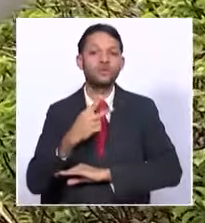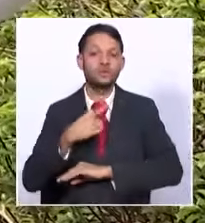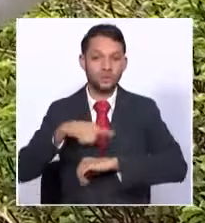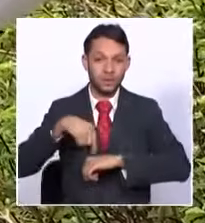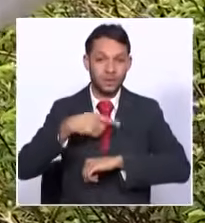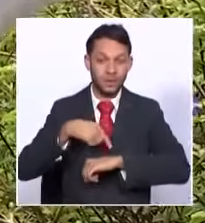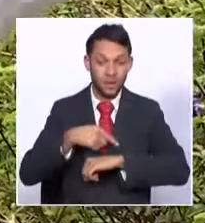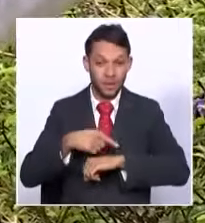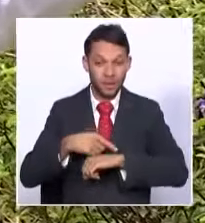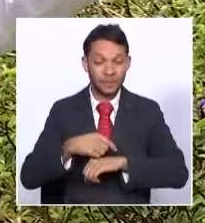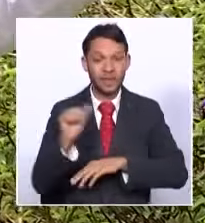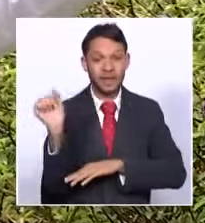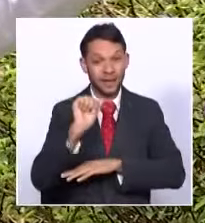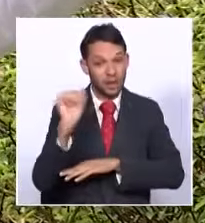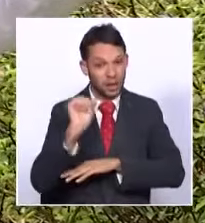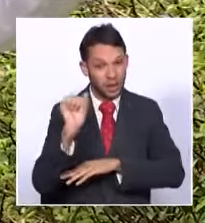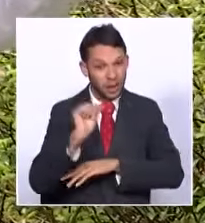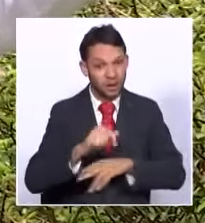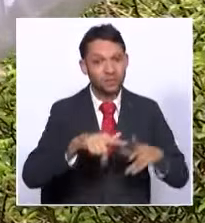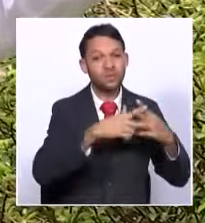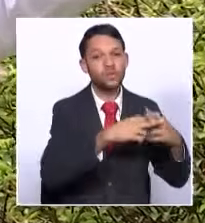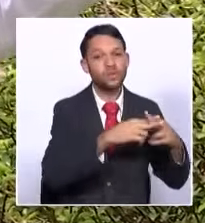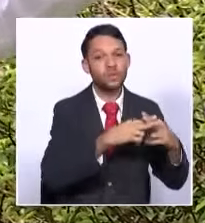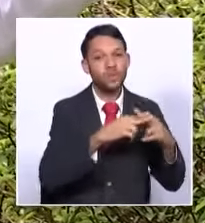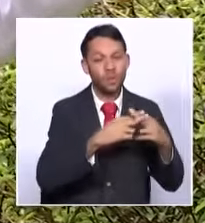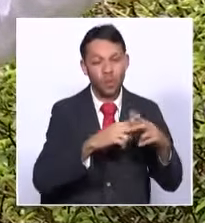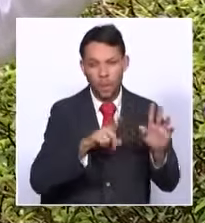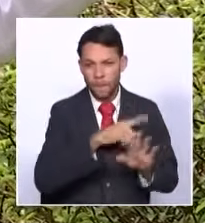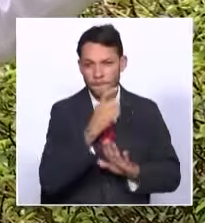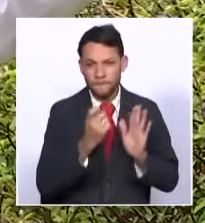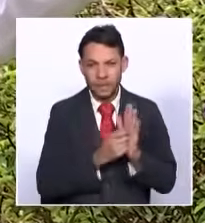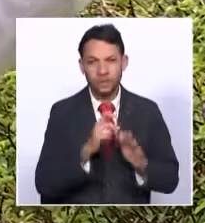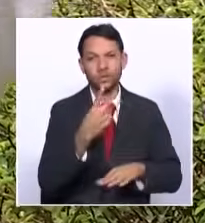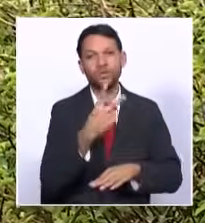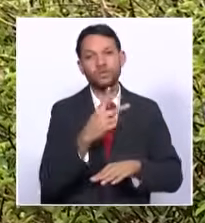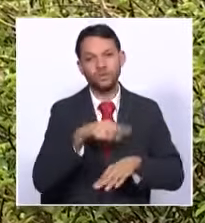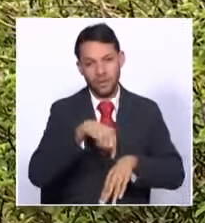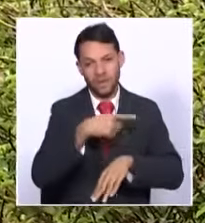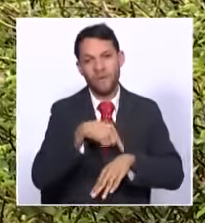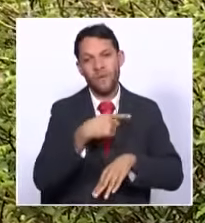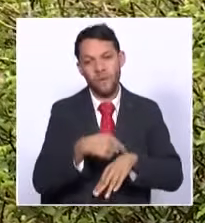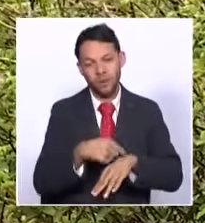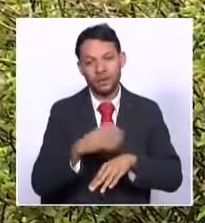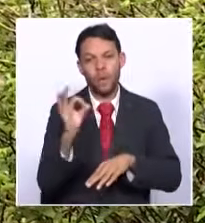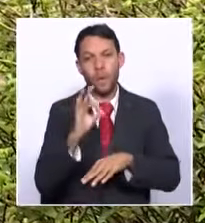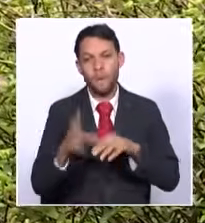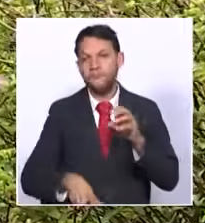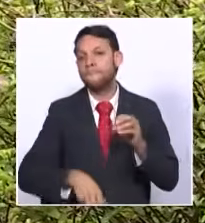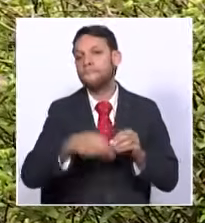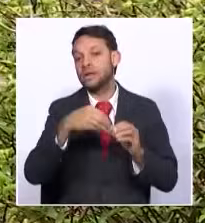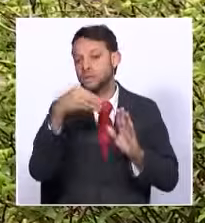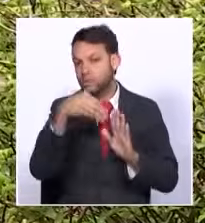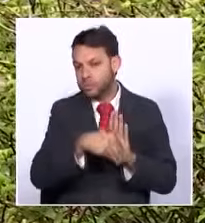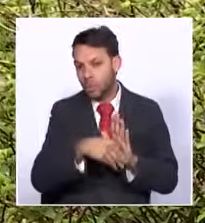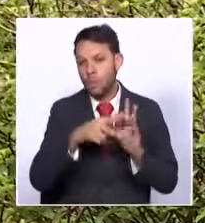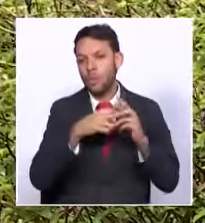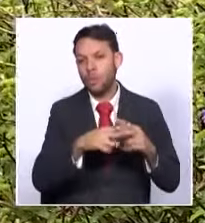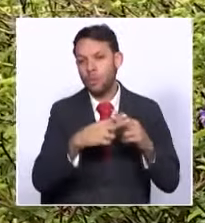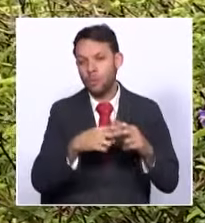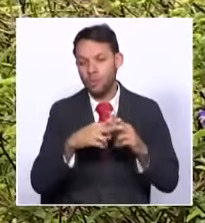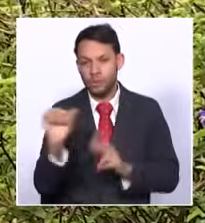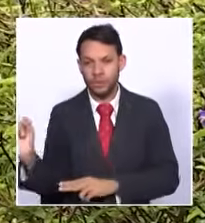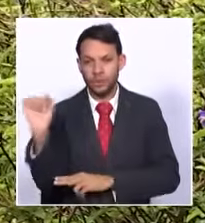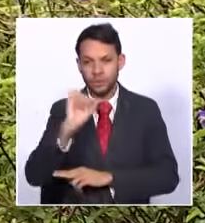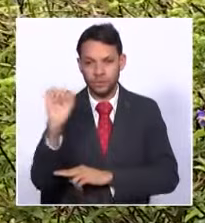cita y llevarlo todo un día a una revisión técnico-mecánica o un chequeo del carro. ¿Por qué no hacérselo al cuerpo? Entonces nos reunimos